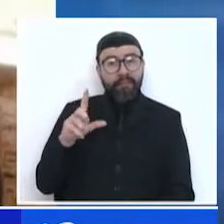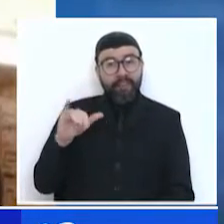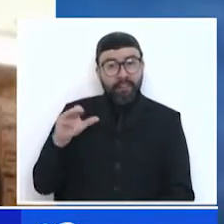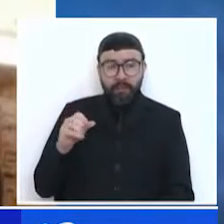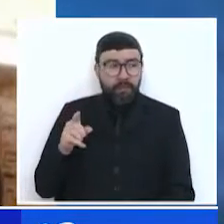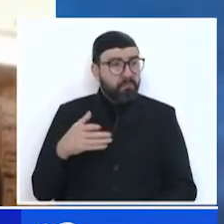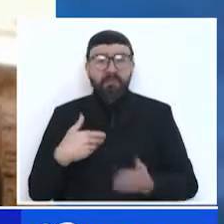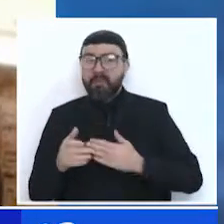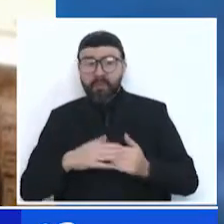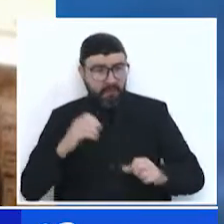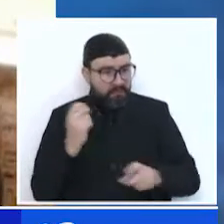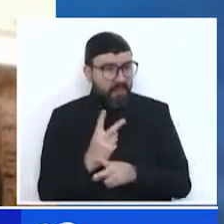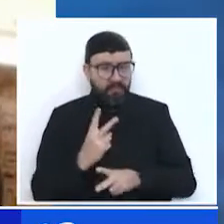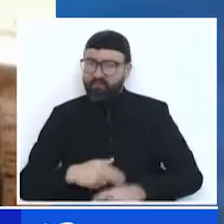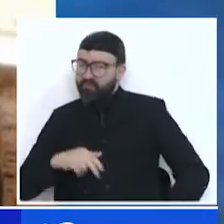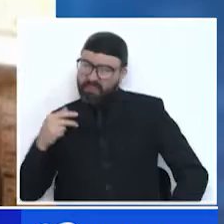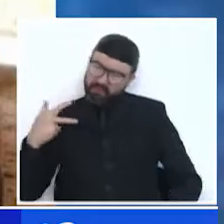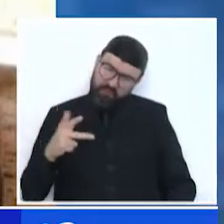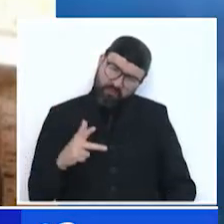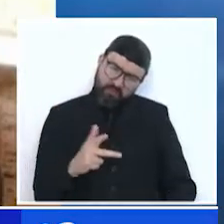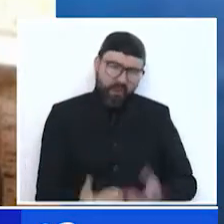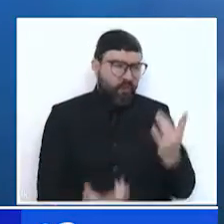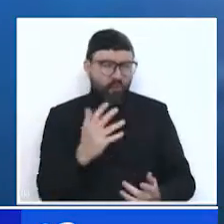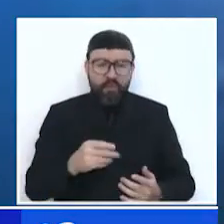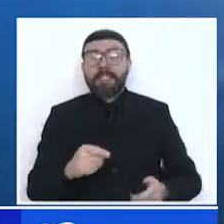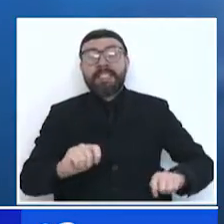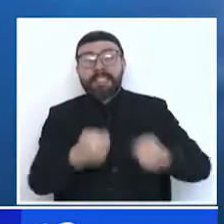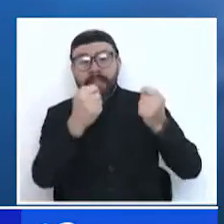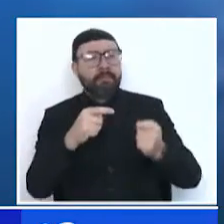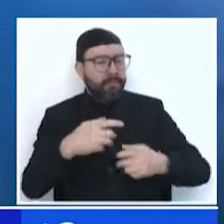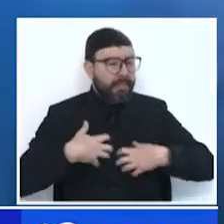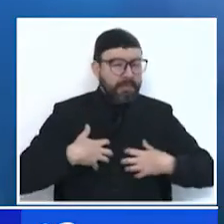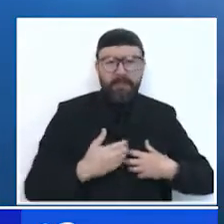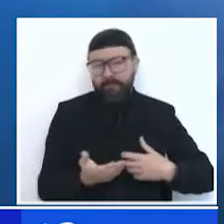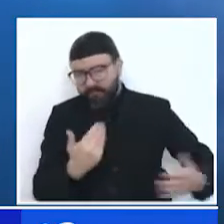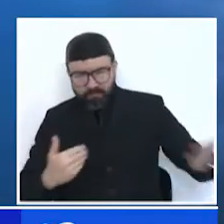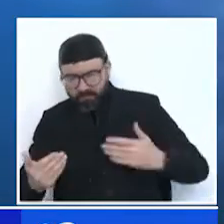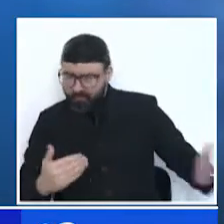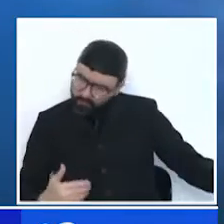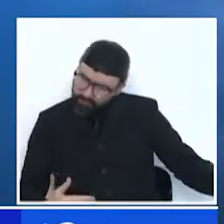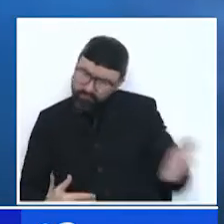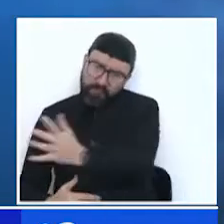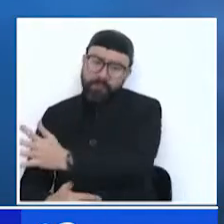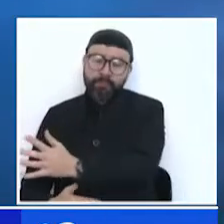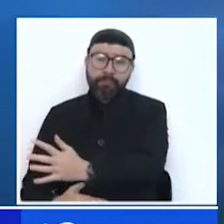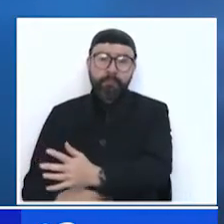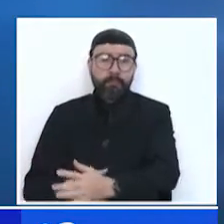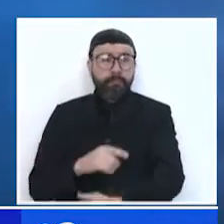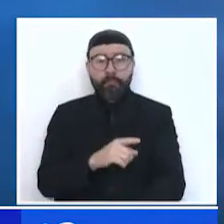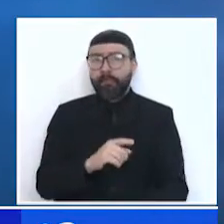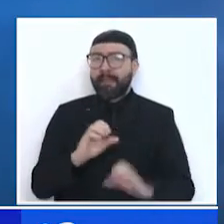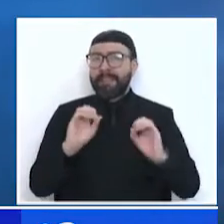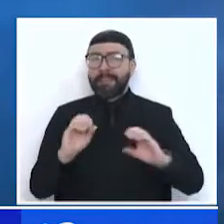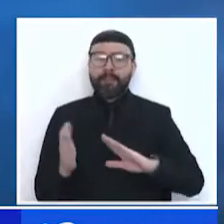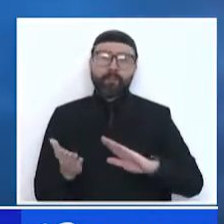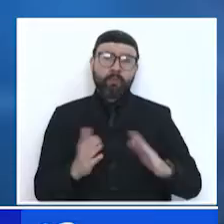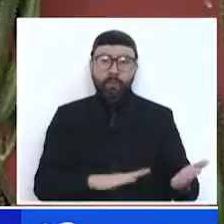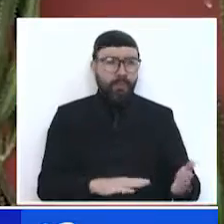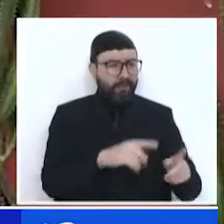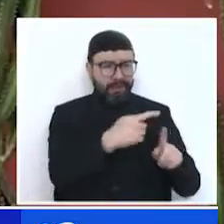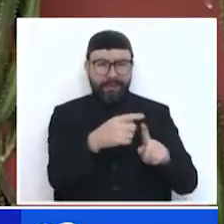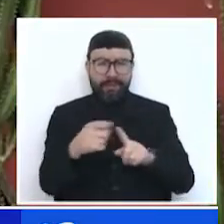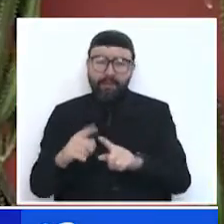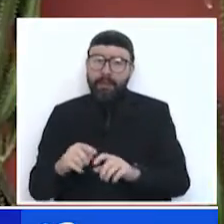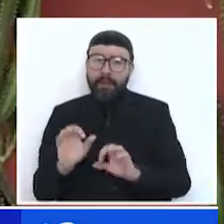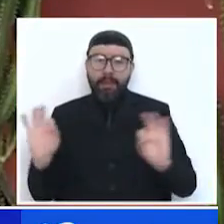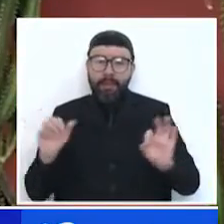importar el riesgo, se lanzó en medio del fuego a salvar a los animales. El reporte, por fortuna, es de 0 semovientes y otras especies lesionadas. Se